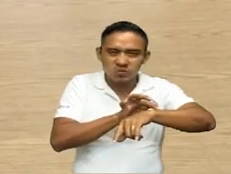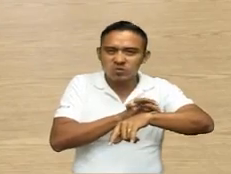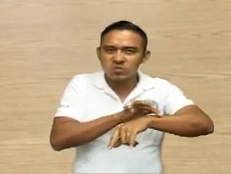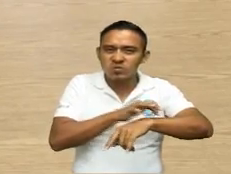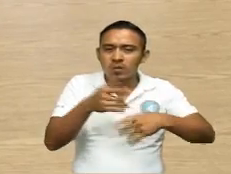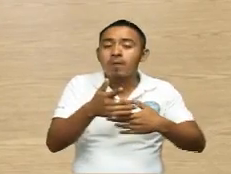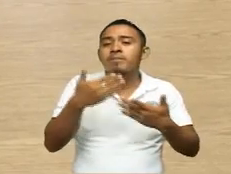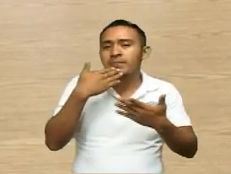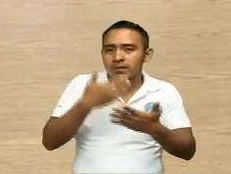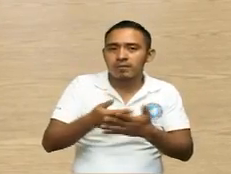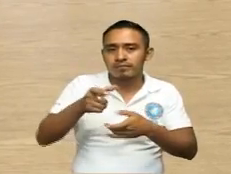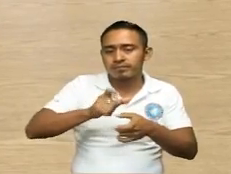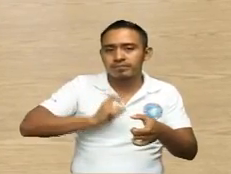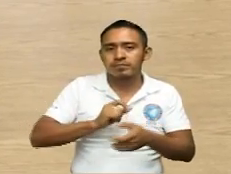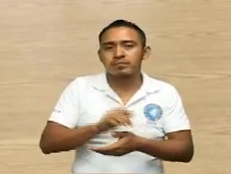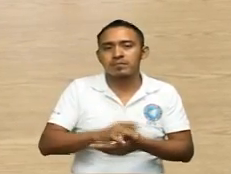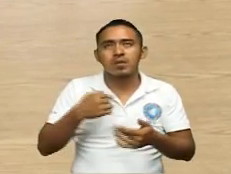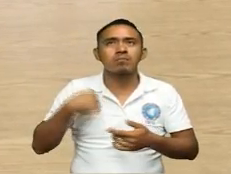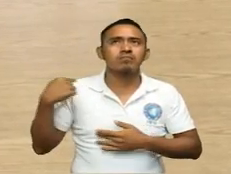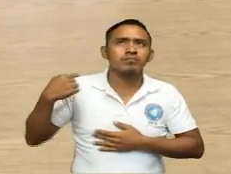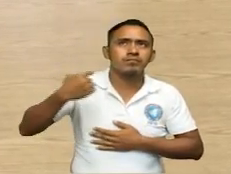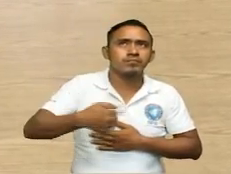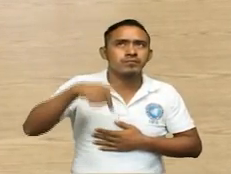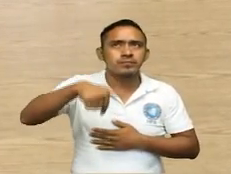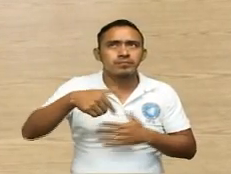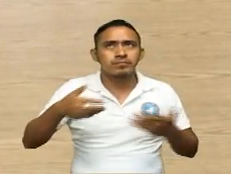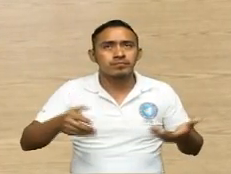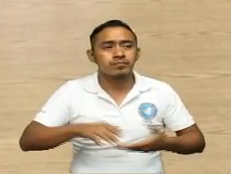por la invitación, es un placer estar aquí con ustedes.